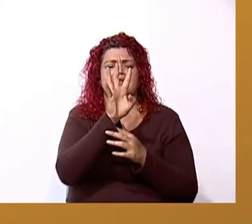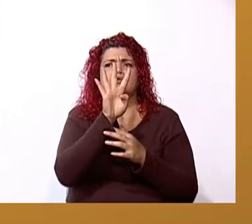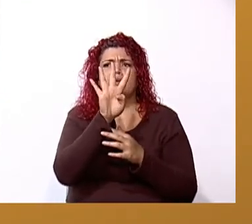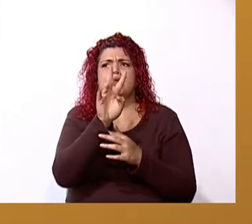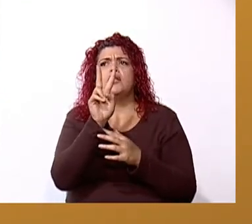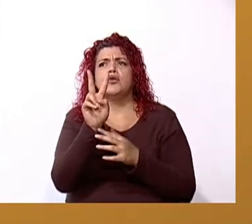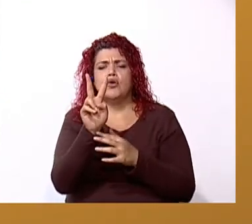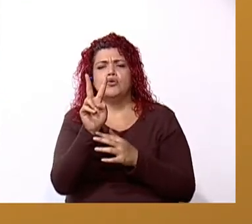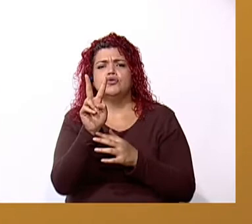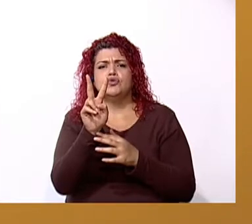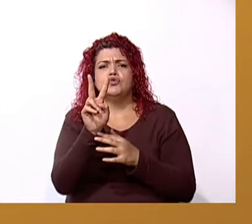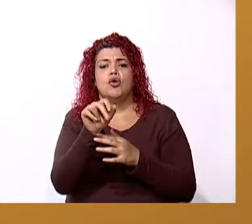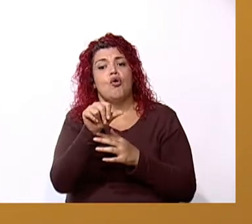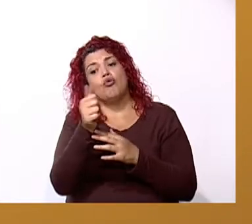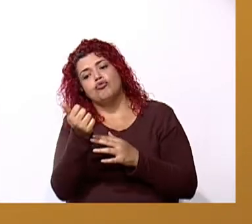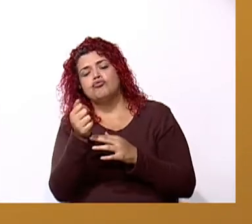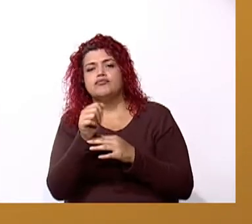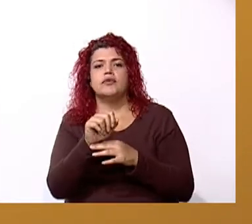8.642 y